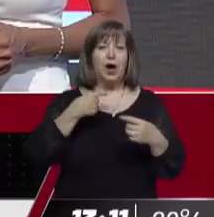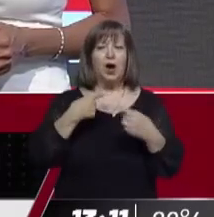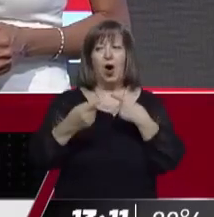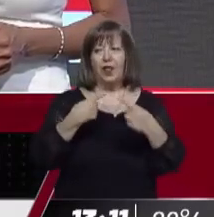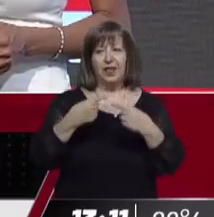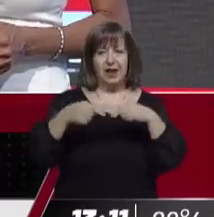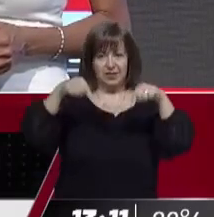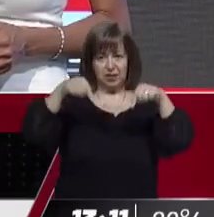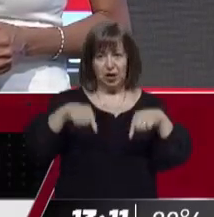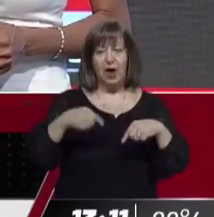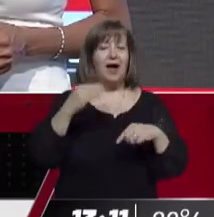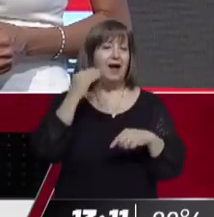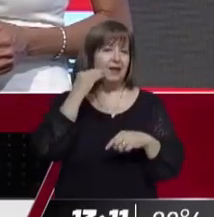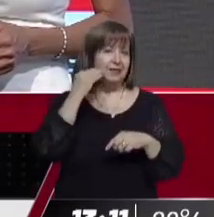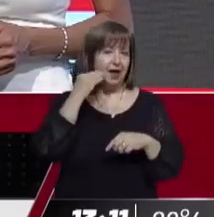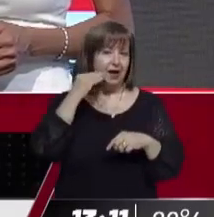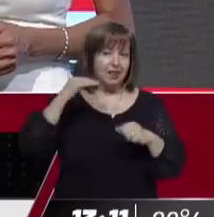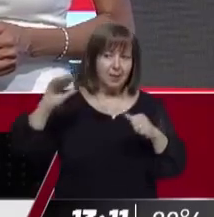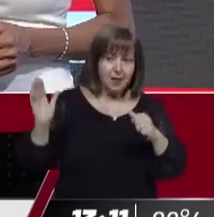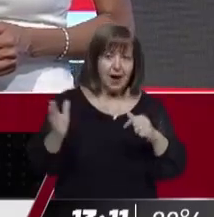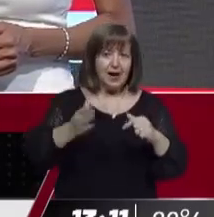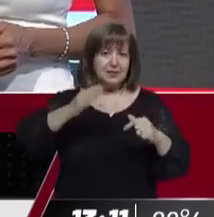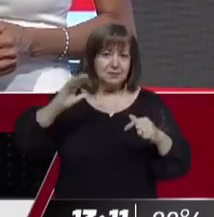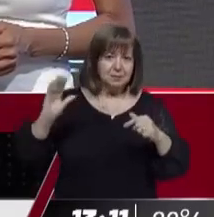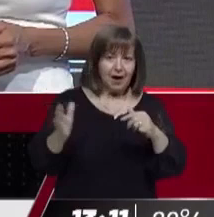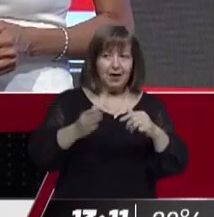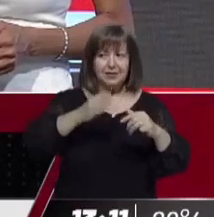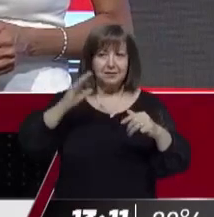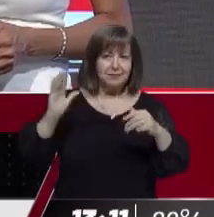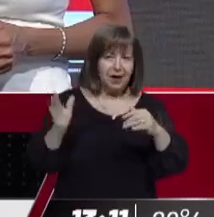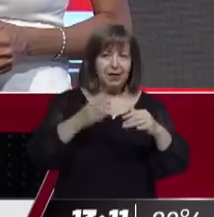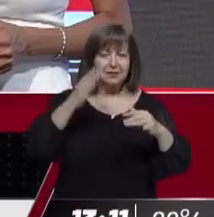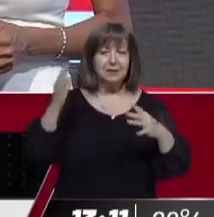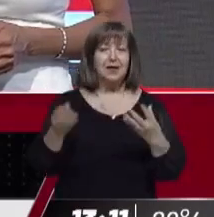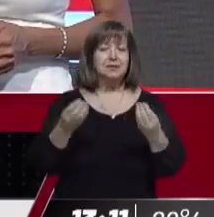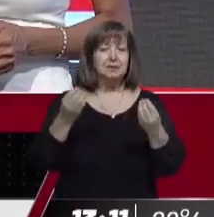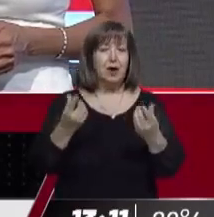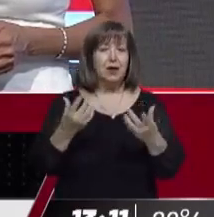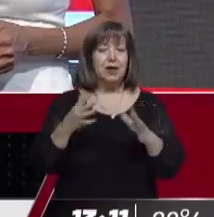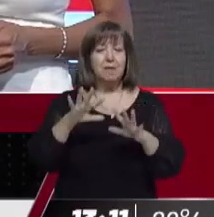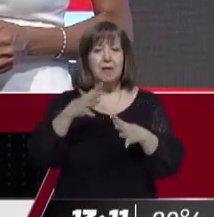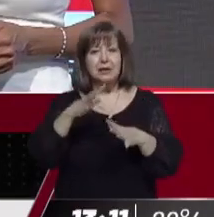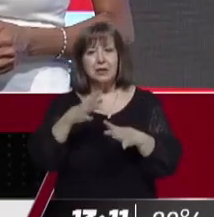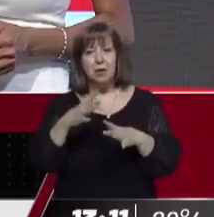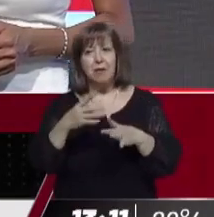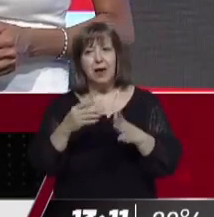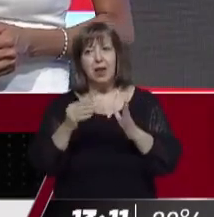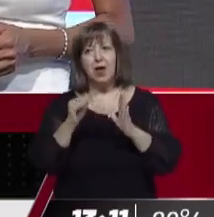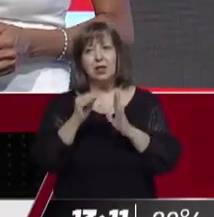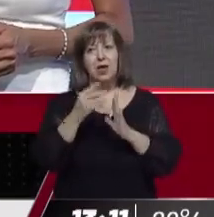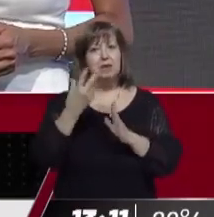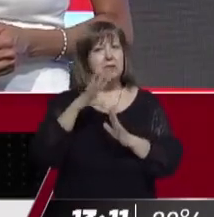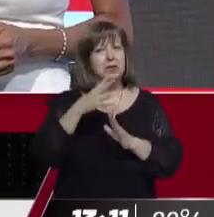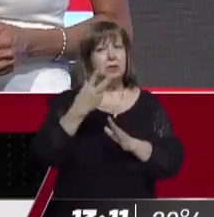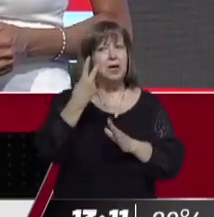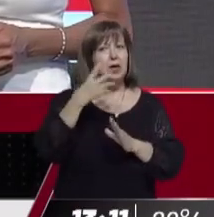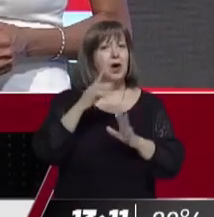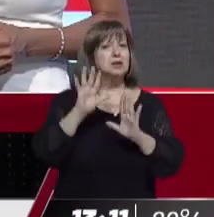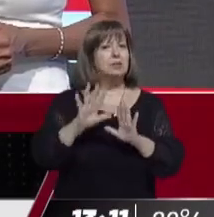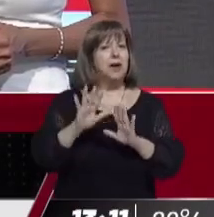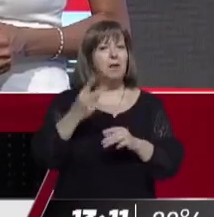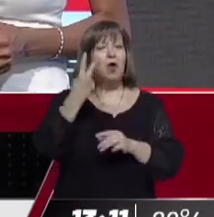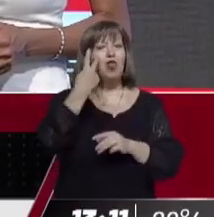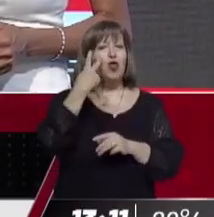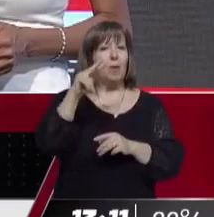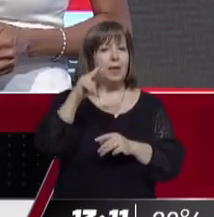esta tarde empiece a haber mayor flujo porque, reiteramos, en el orden de los 2.000 es lo